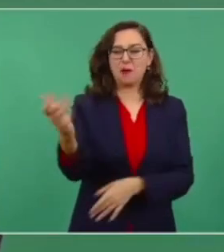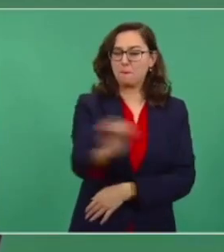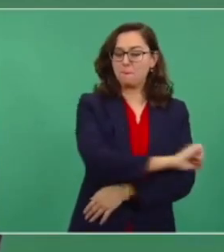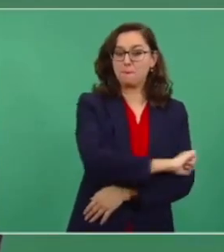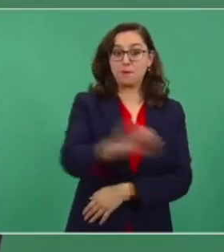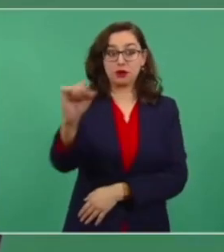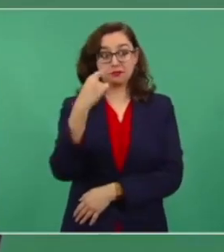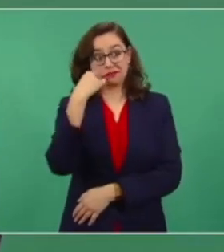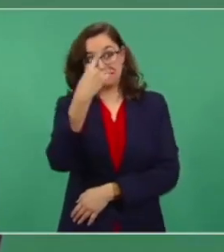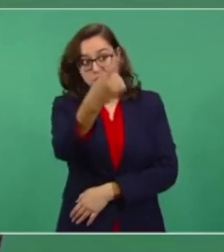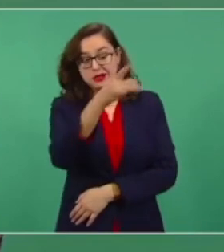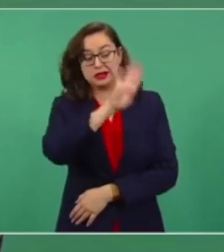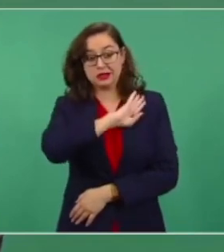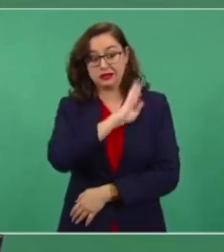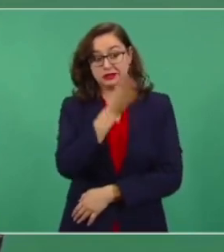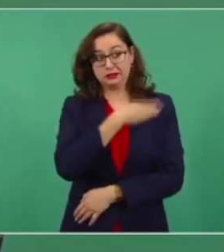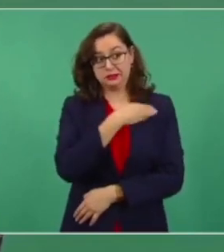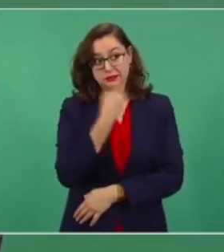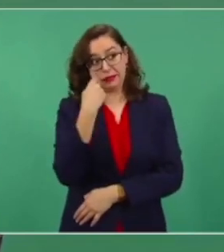están